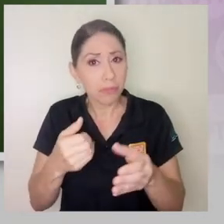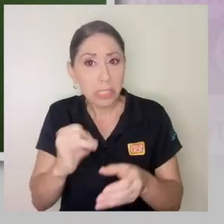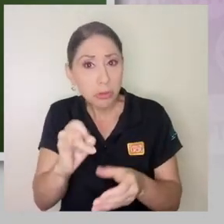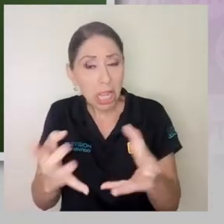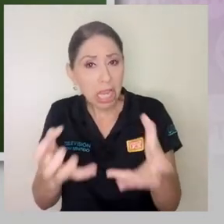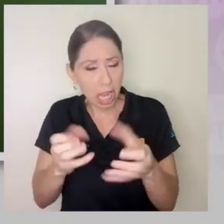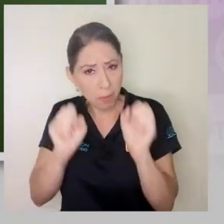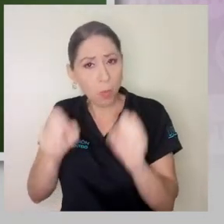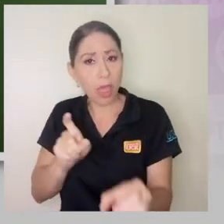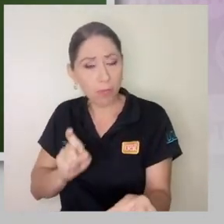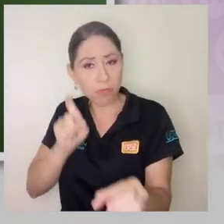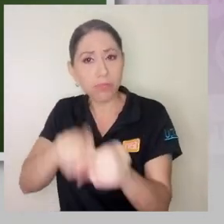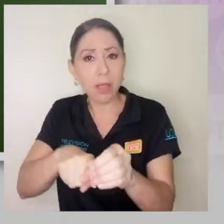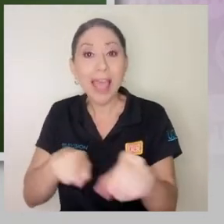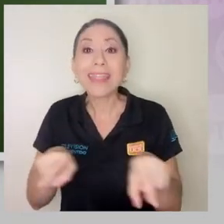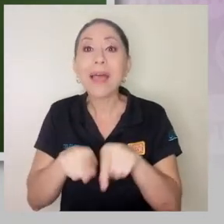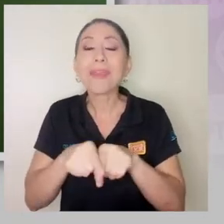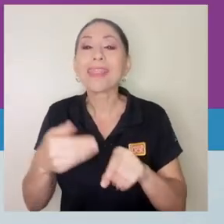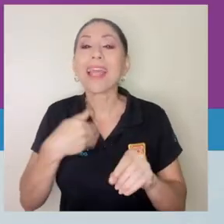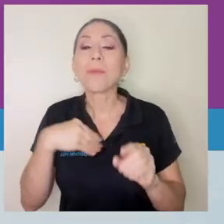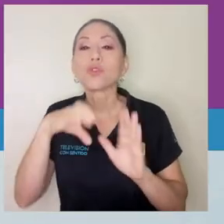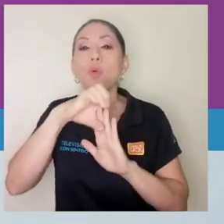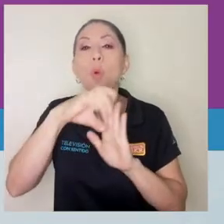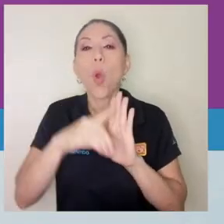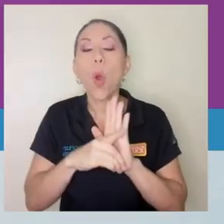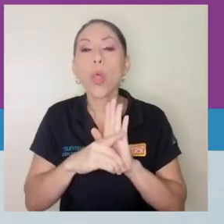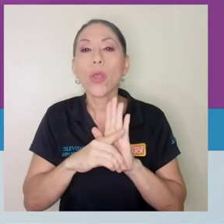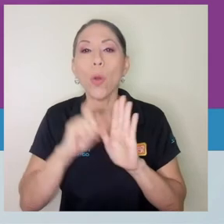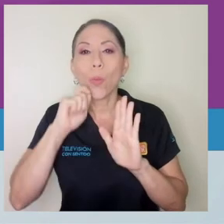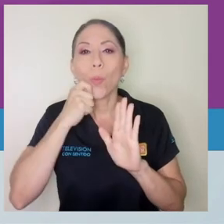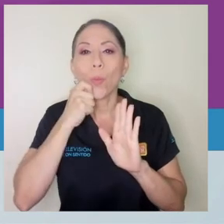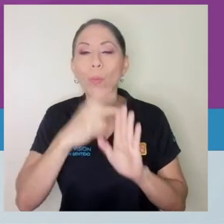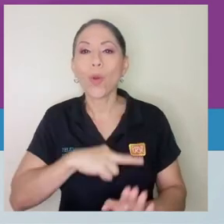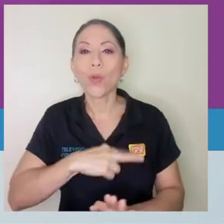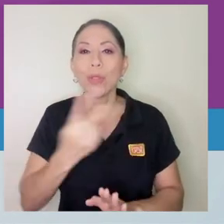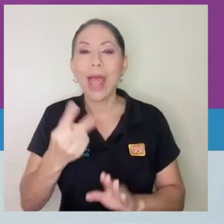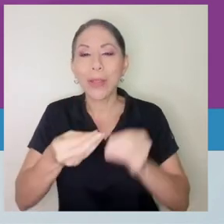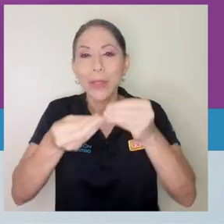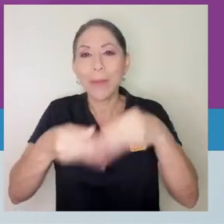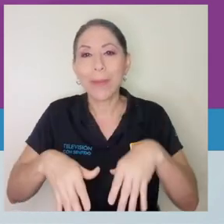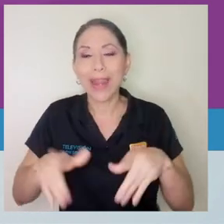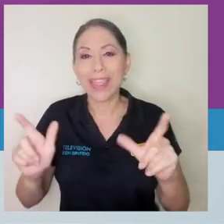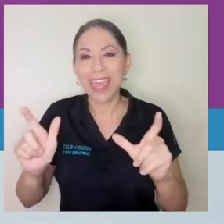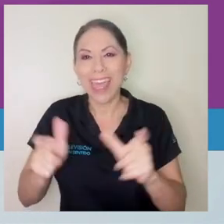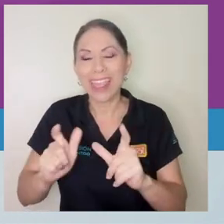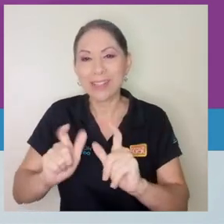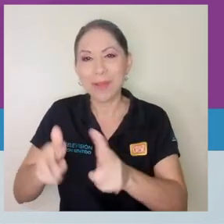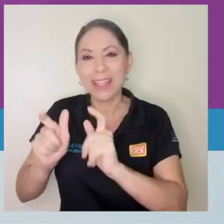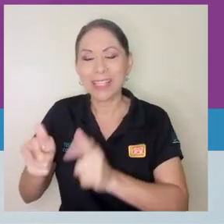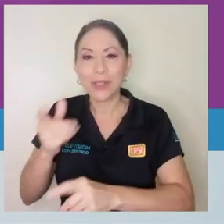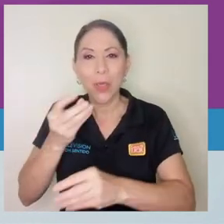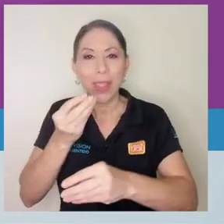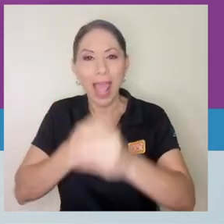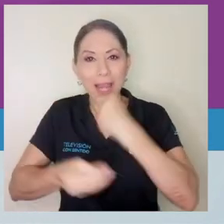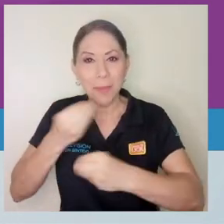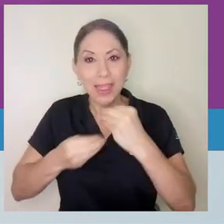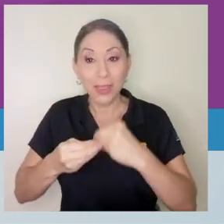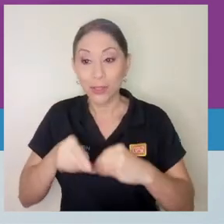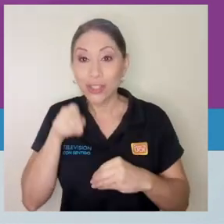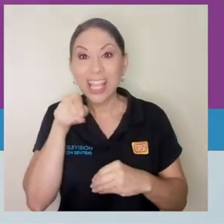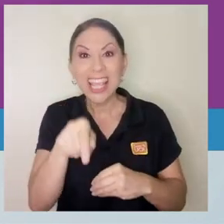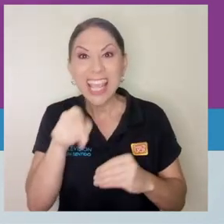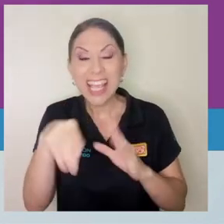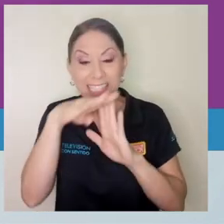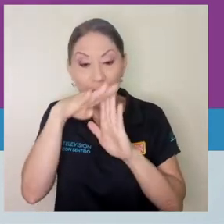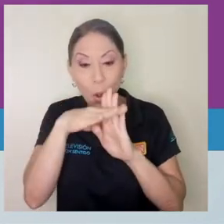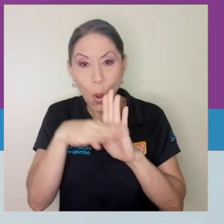importante mencionar, tenemos un código voluntario de pérdida y desperdicio de alimentos. Y ese código voluntario lo